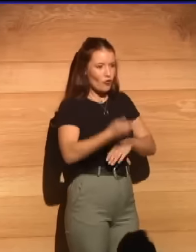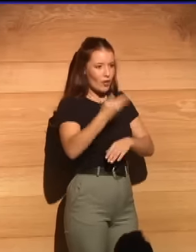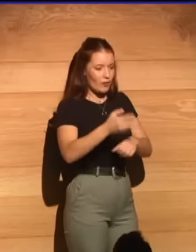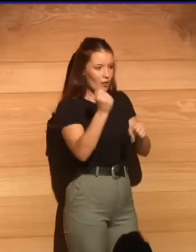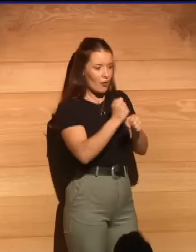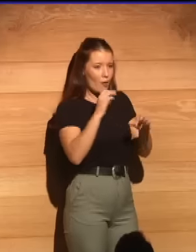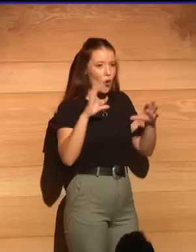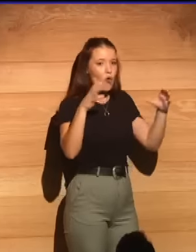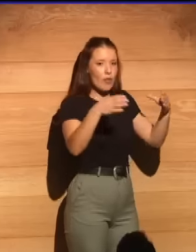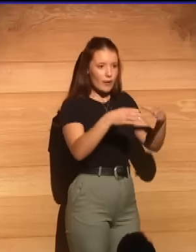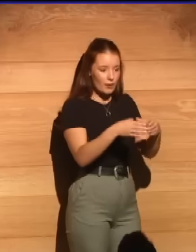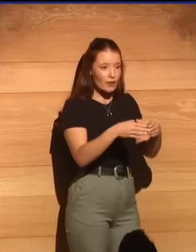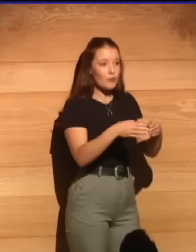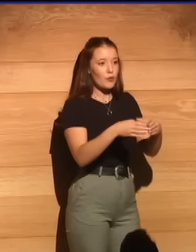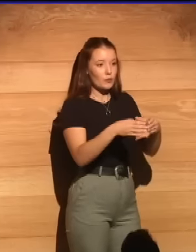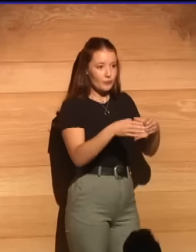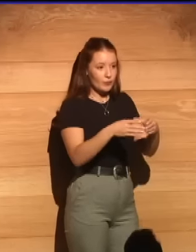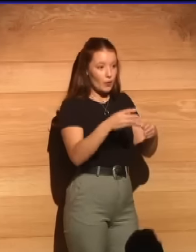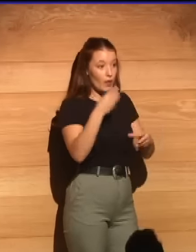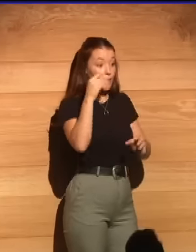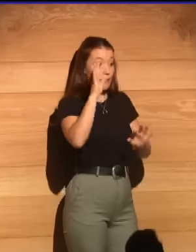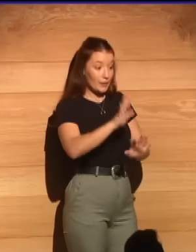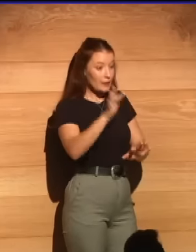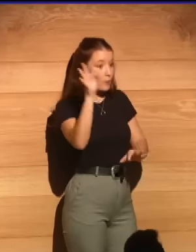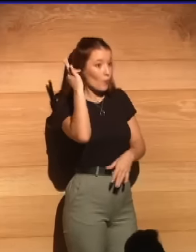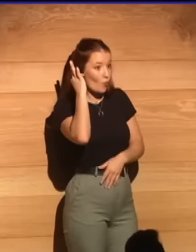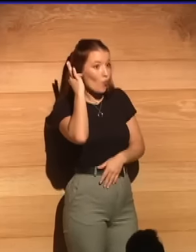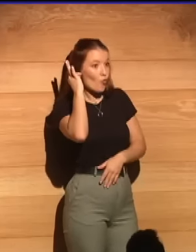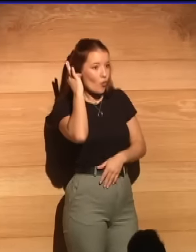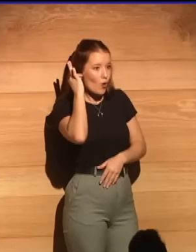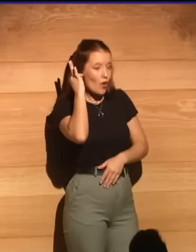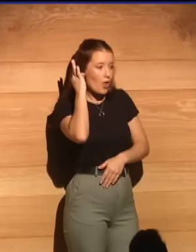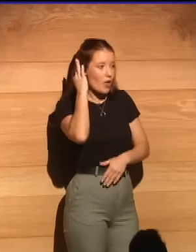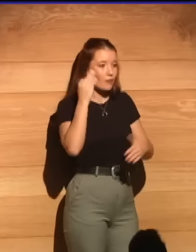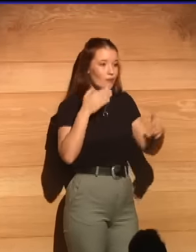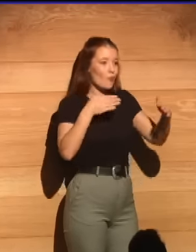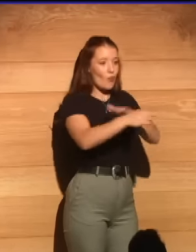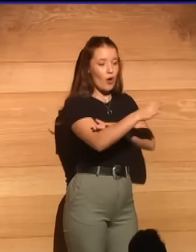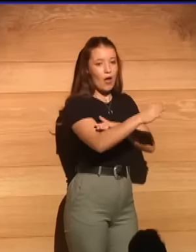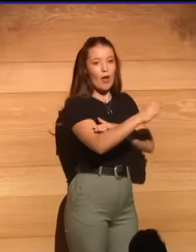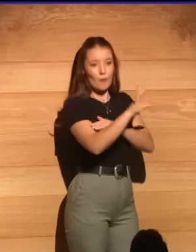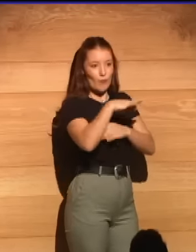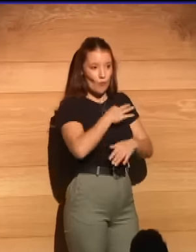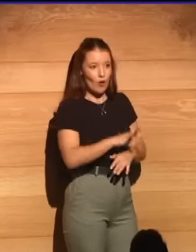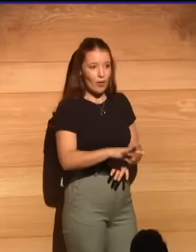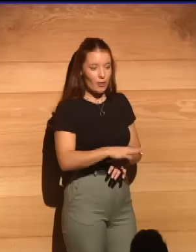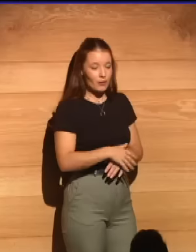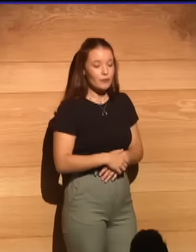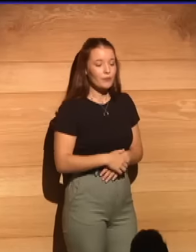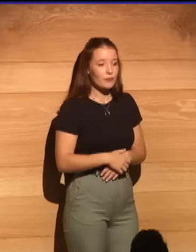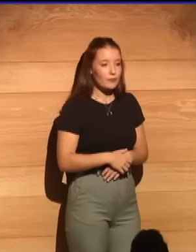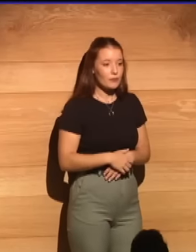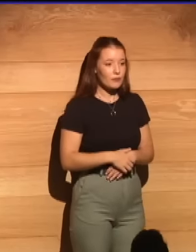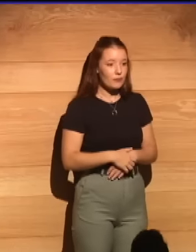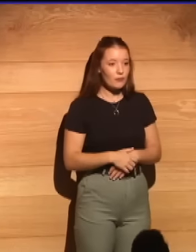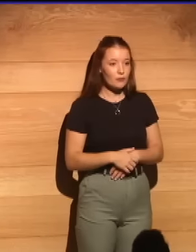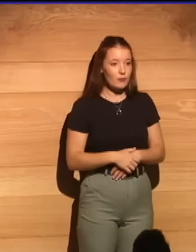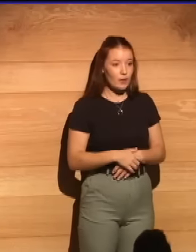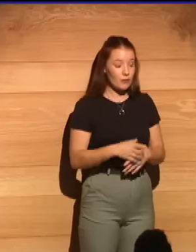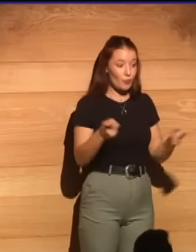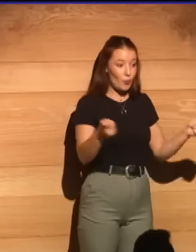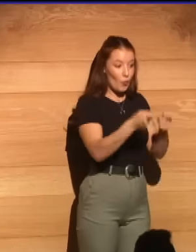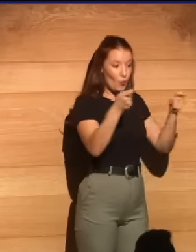equipo, compañías vinculadas al pensamiento, la mujer no encuentra esas trabas. Y como hay tanto talento femenino como masculino, no es que tengas de hacer promoción de la